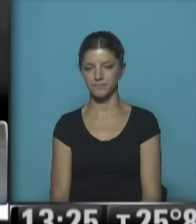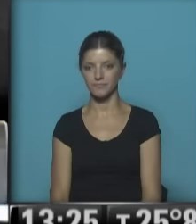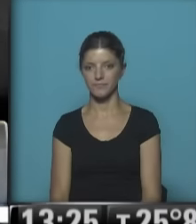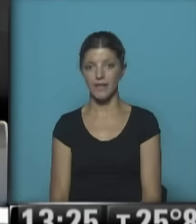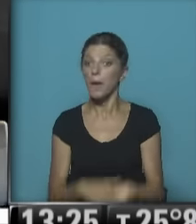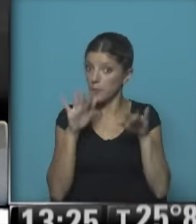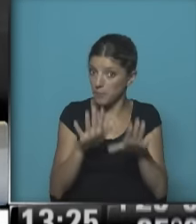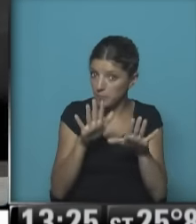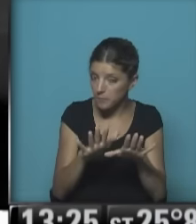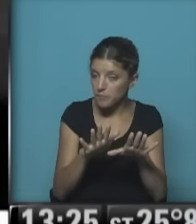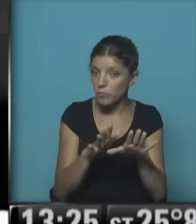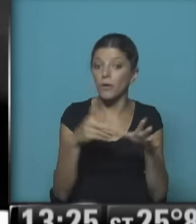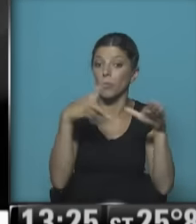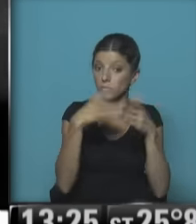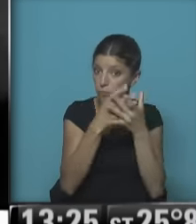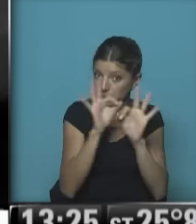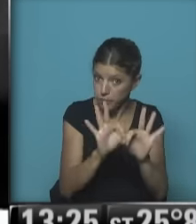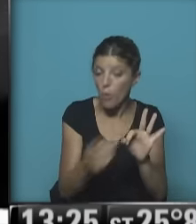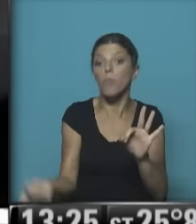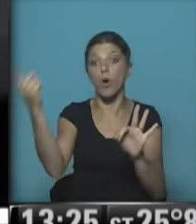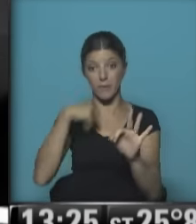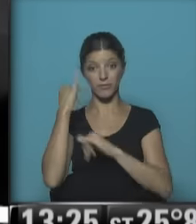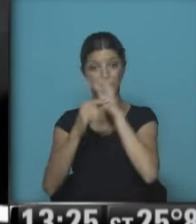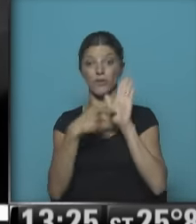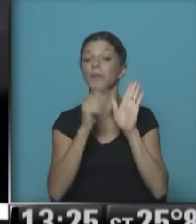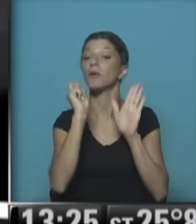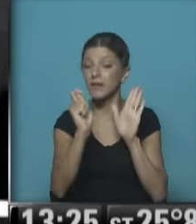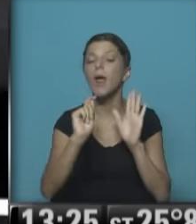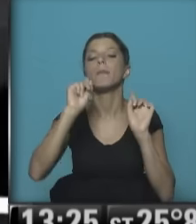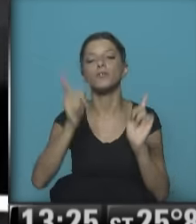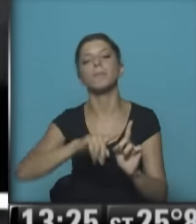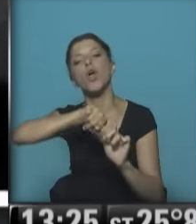4535-0709. No se vayan, porque tras la pausa no solo vamos a develar la incógnita, sino que